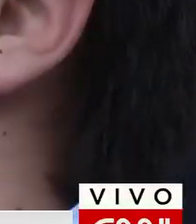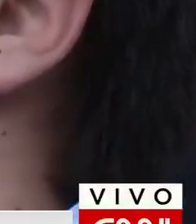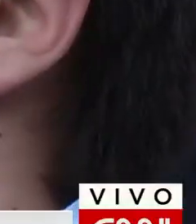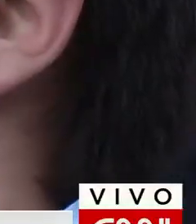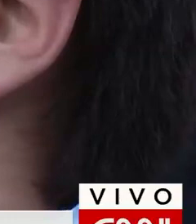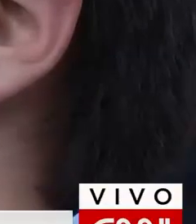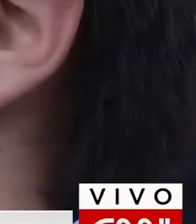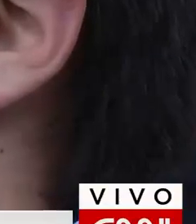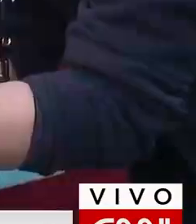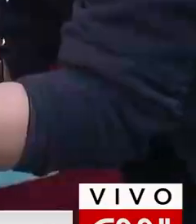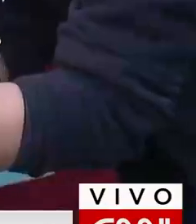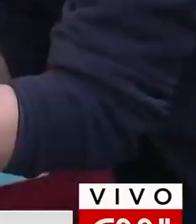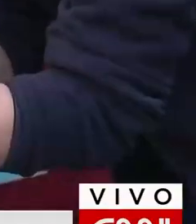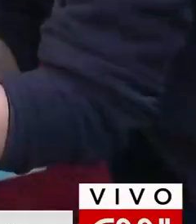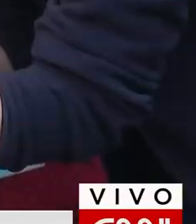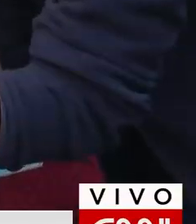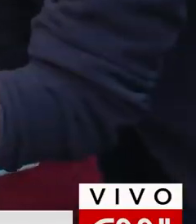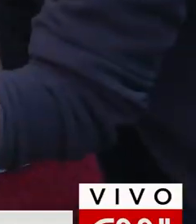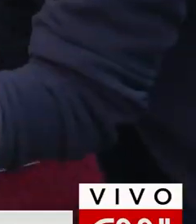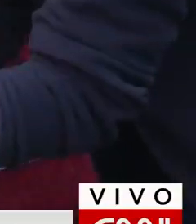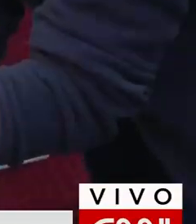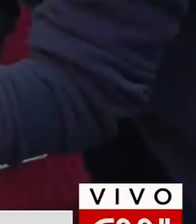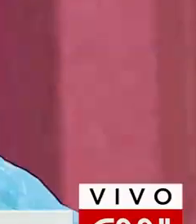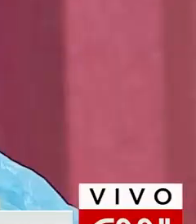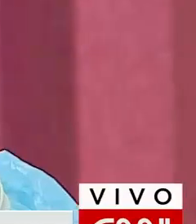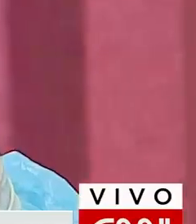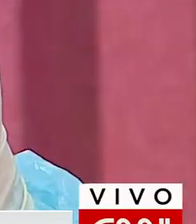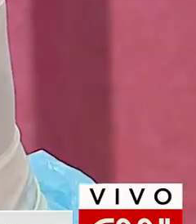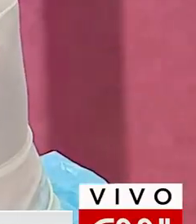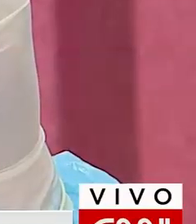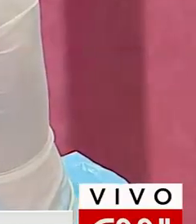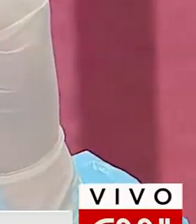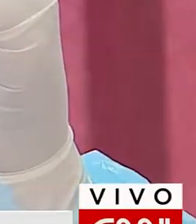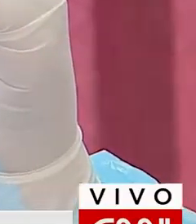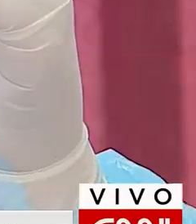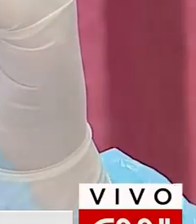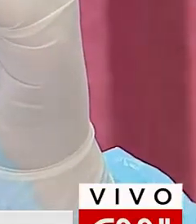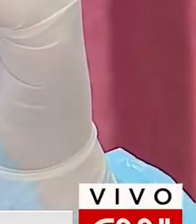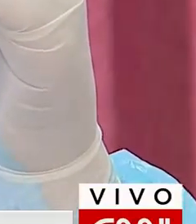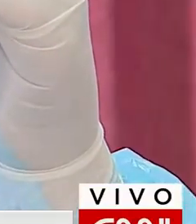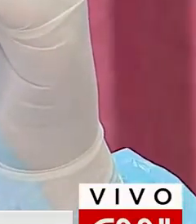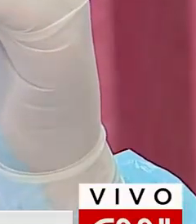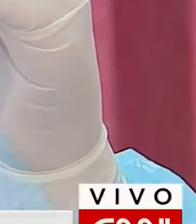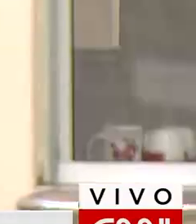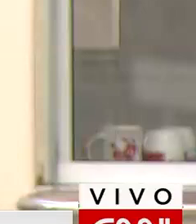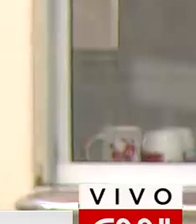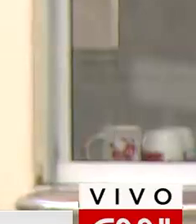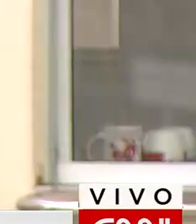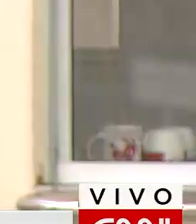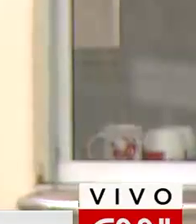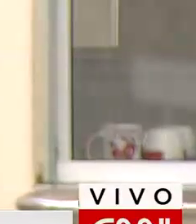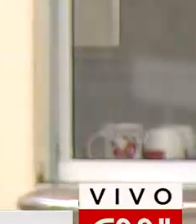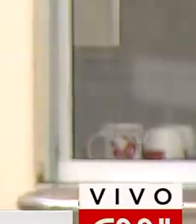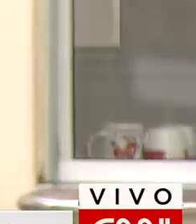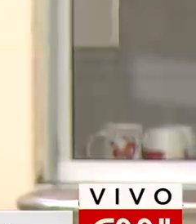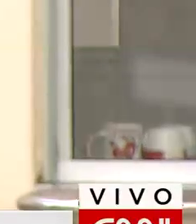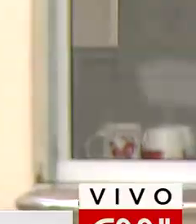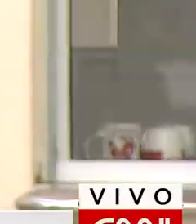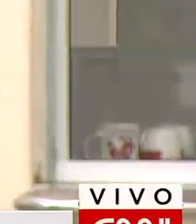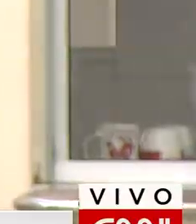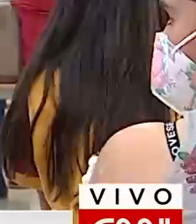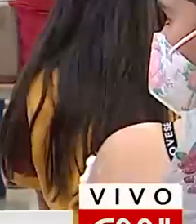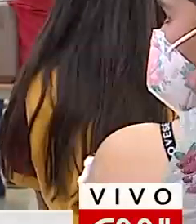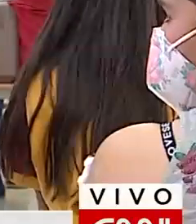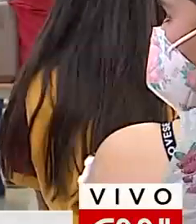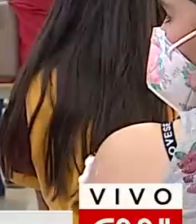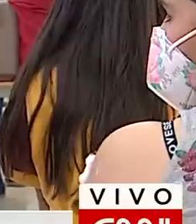Pública. Muchas gracias, doctora Daza. Bien, escuchábamos ahí a la subsecretaria Paula Daza, el tema central en este balance enfocado en la aprobación que ha dado